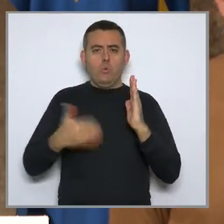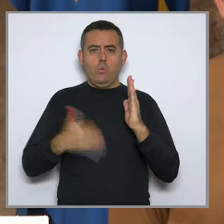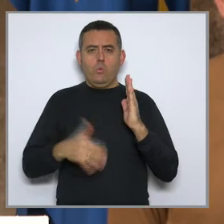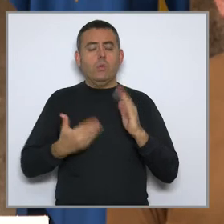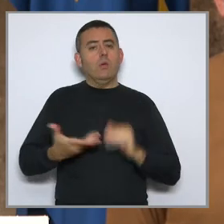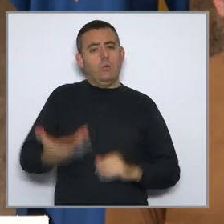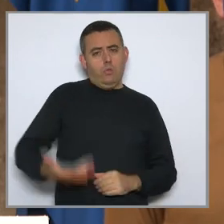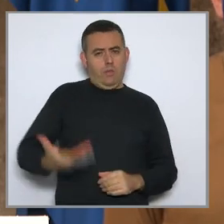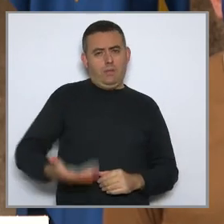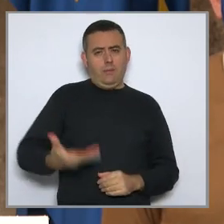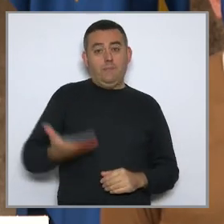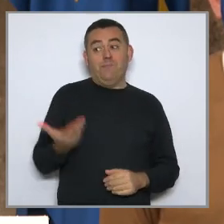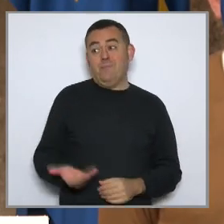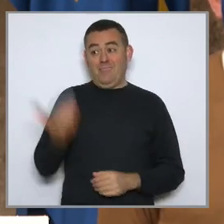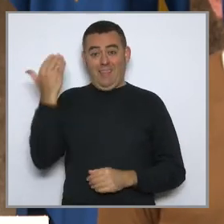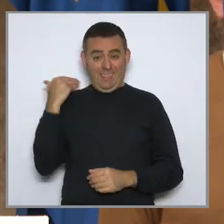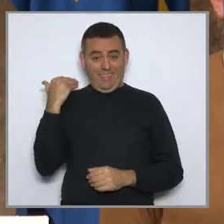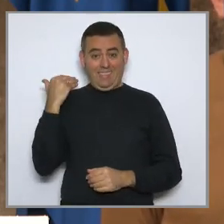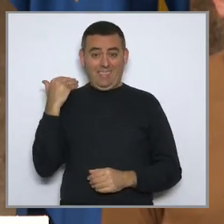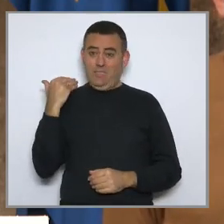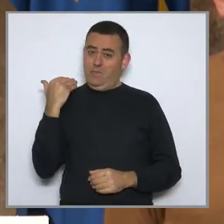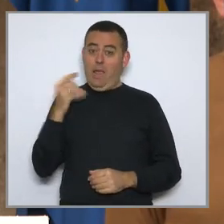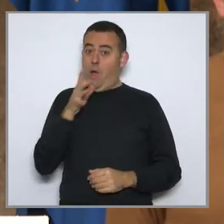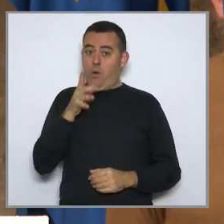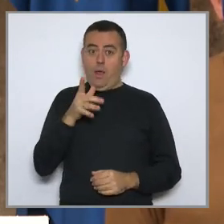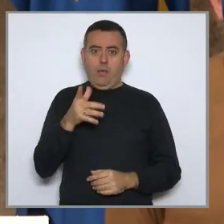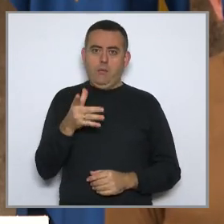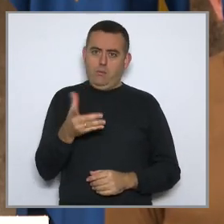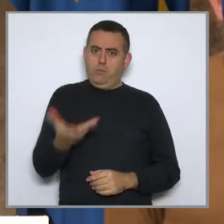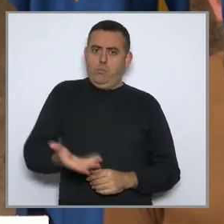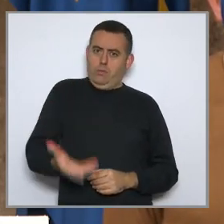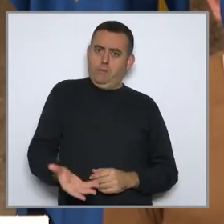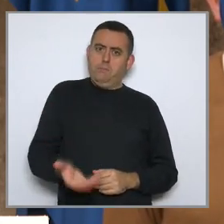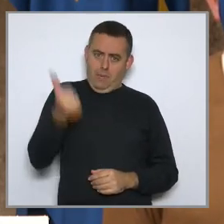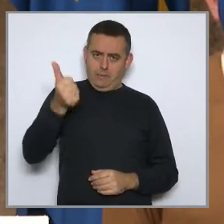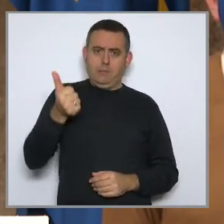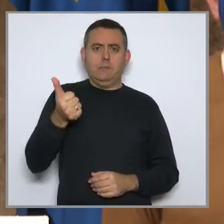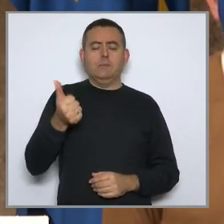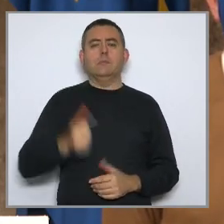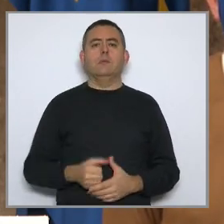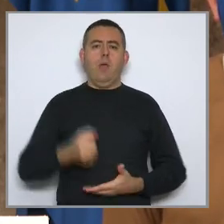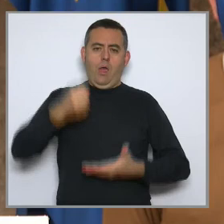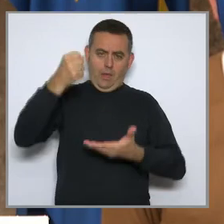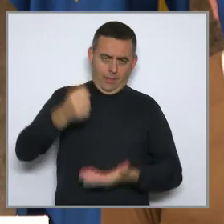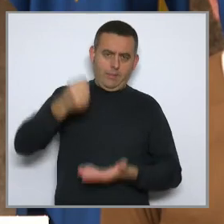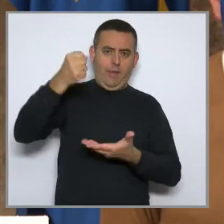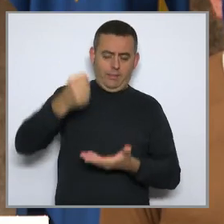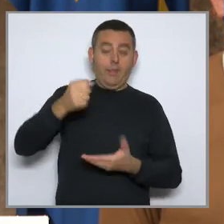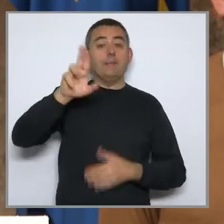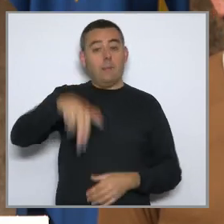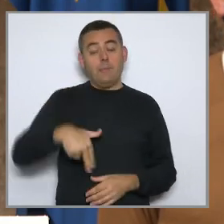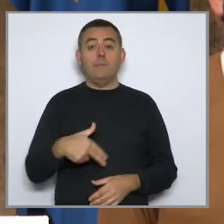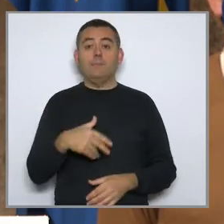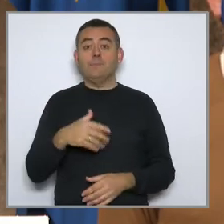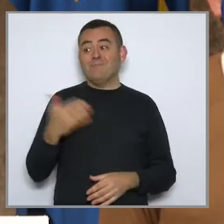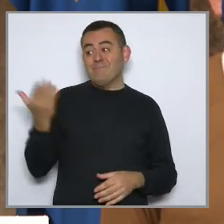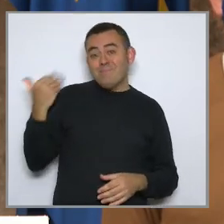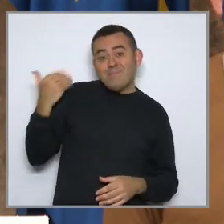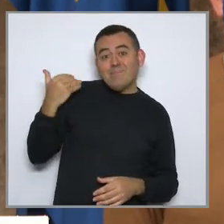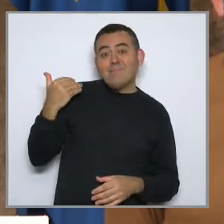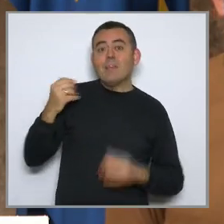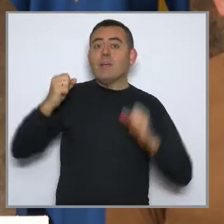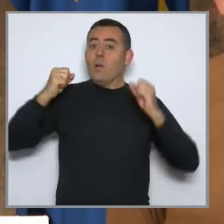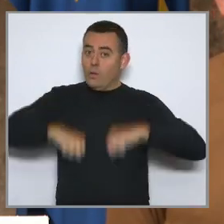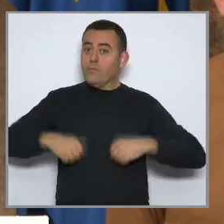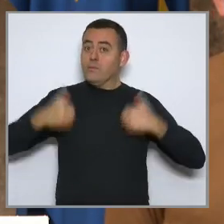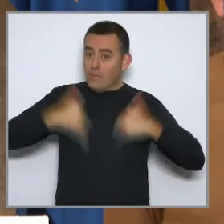en la anterior ocasión, y además con una voluntad expresa de dar continuidad en aquello que sea